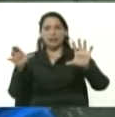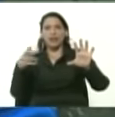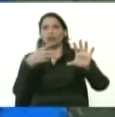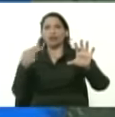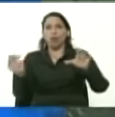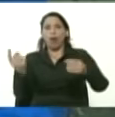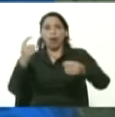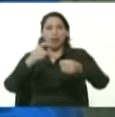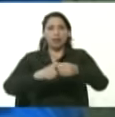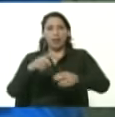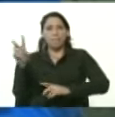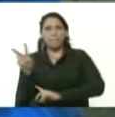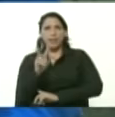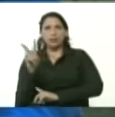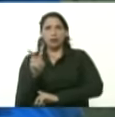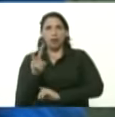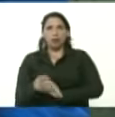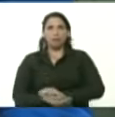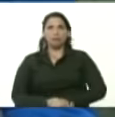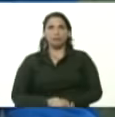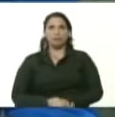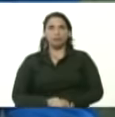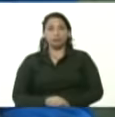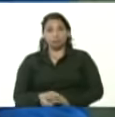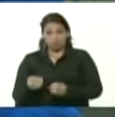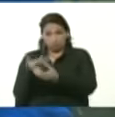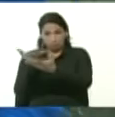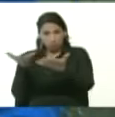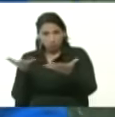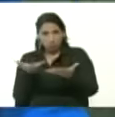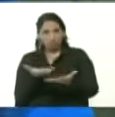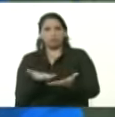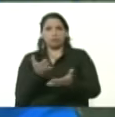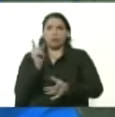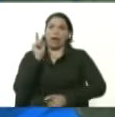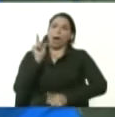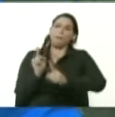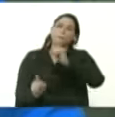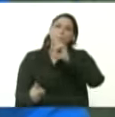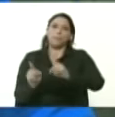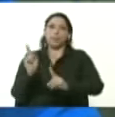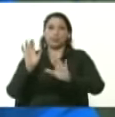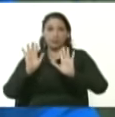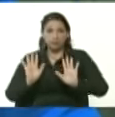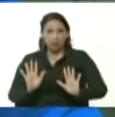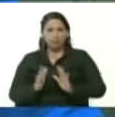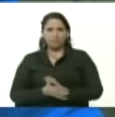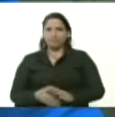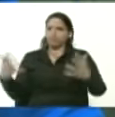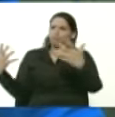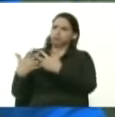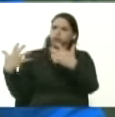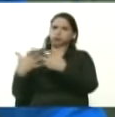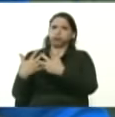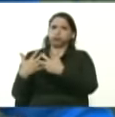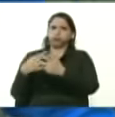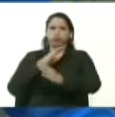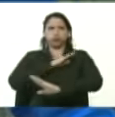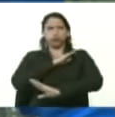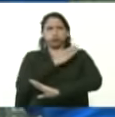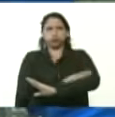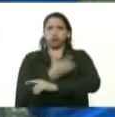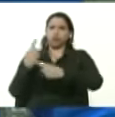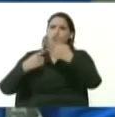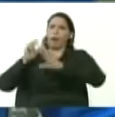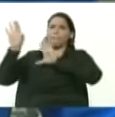en Venezuela. Ello, muy a pesar de la guerra que poderosas